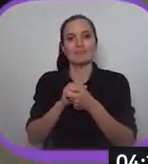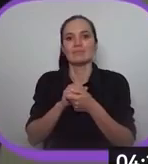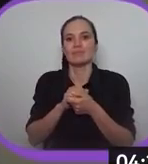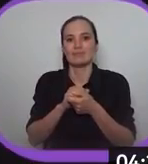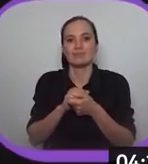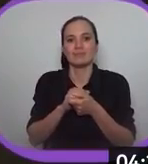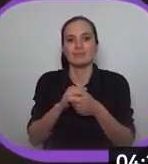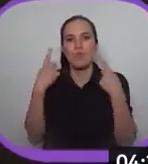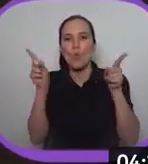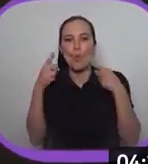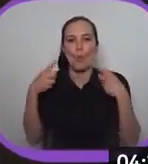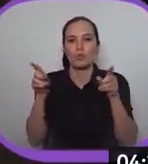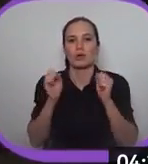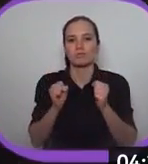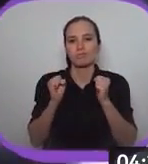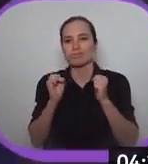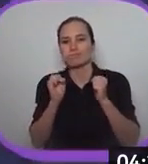bailar!